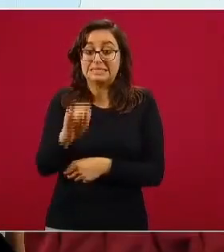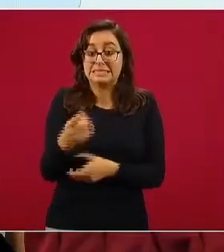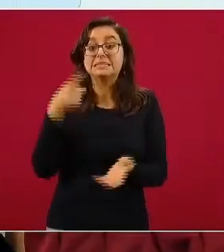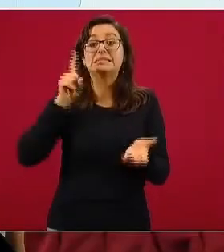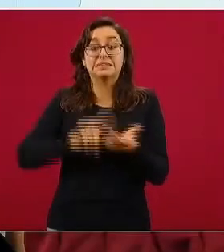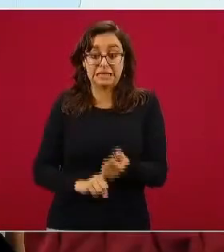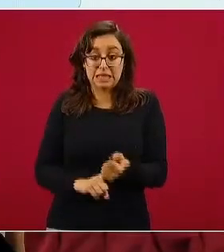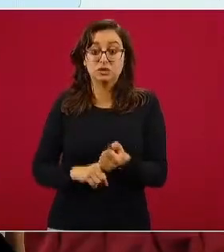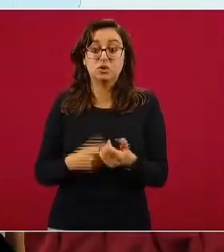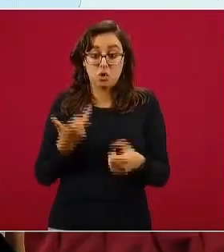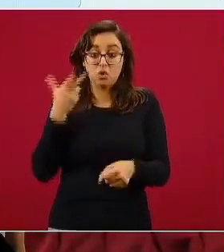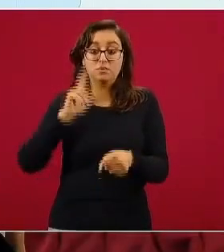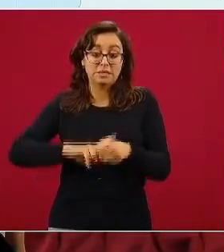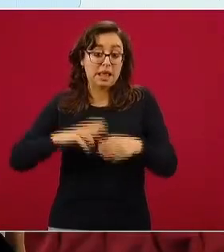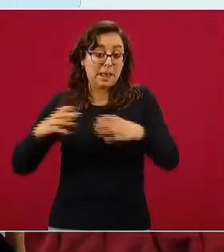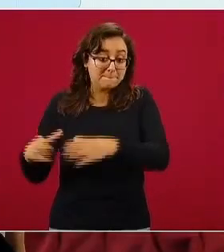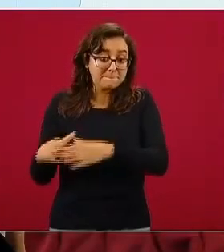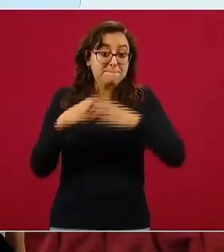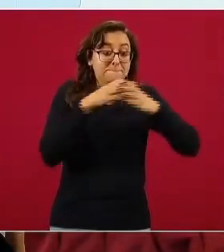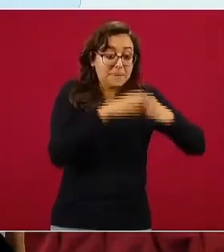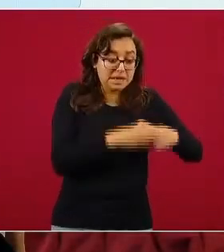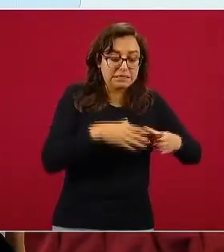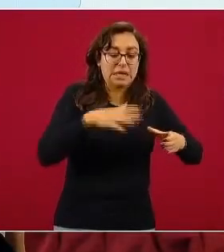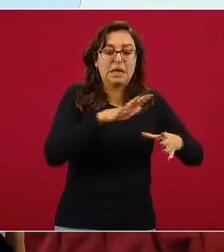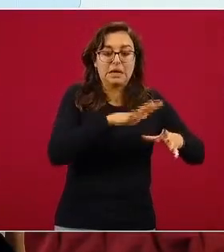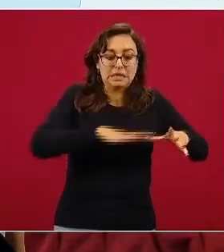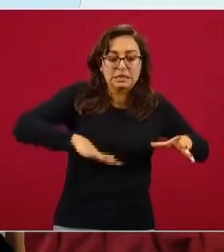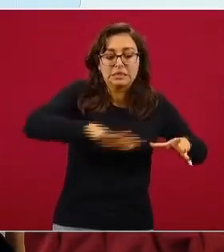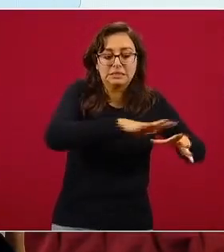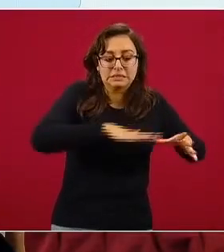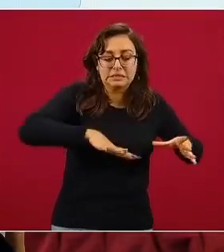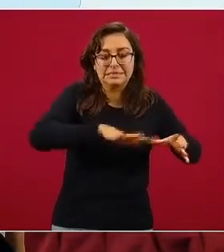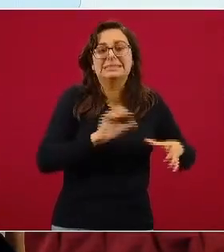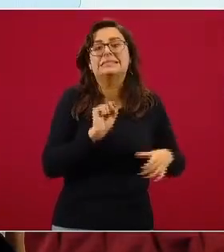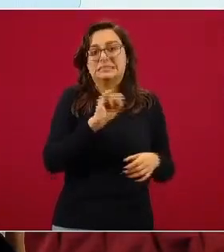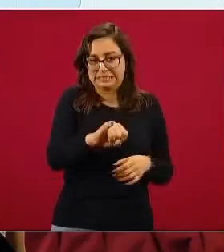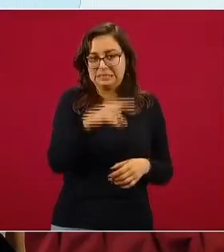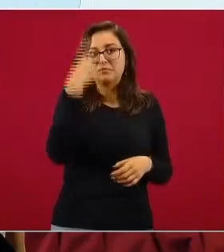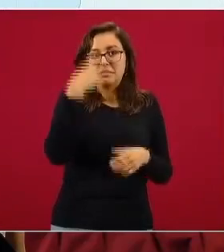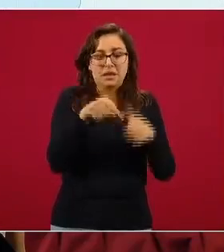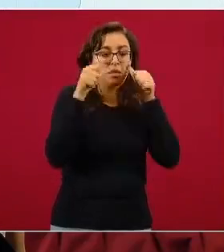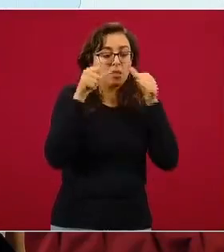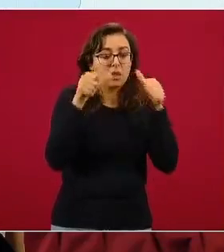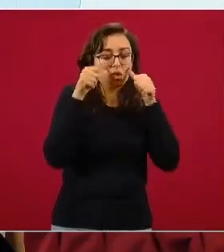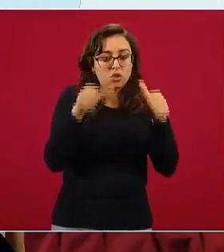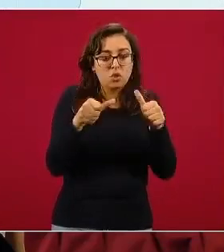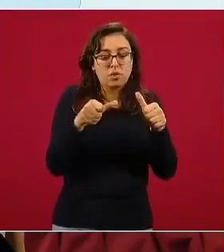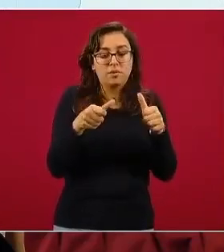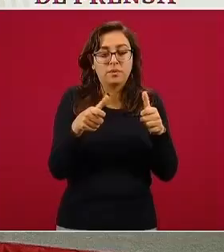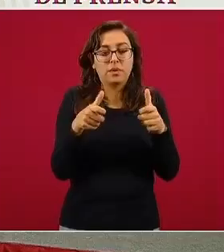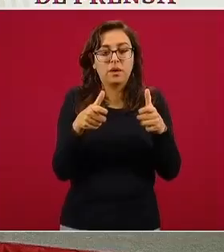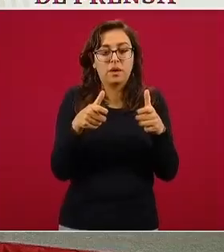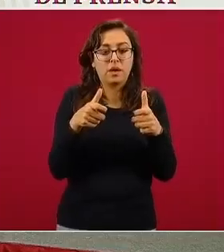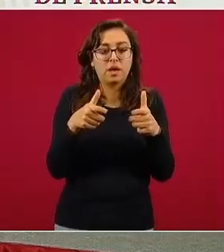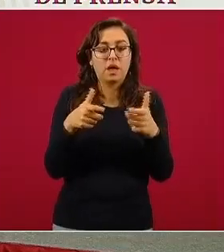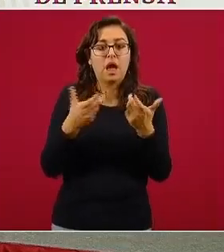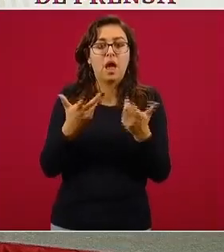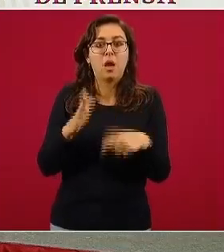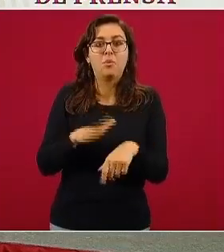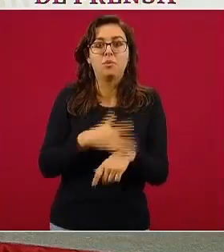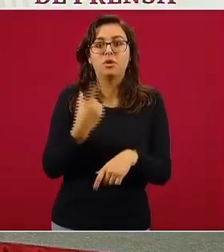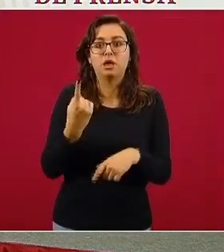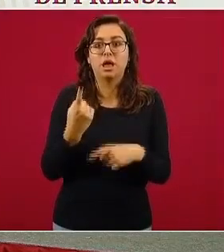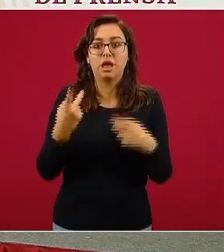evaluación de un paciente, de cualquier paciente. O sea, porque sería un error el concentrar capacidades y por lo tanto alejar